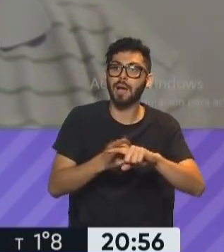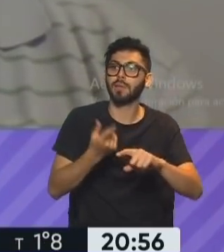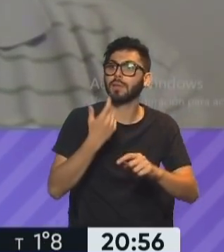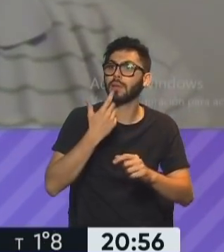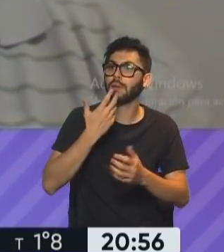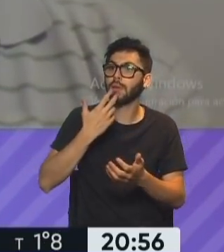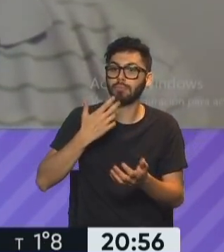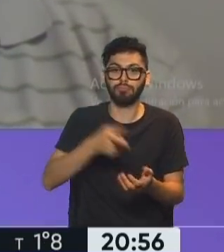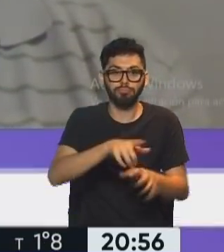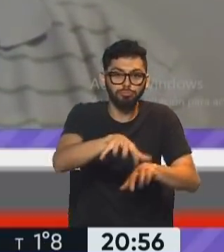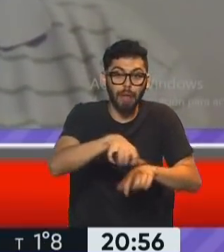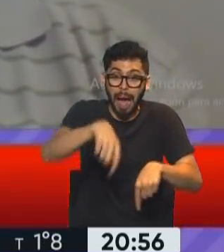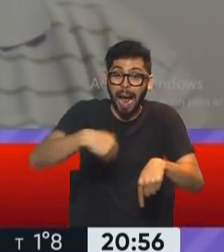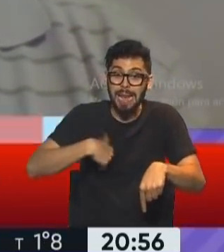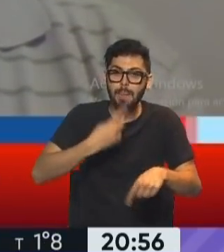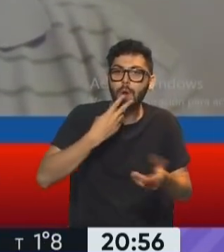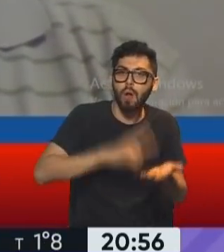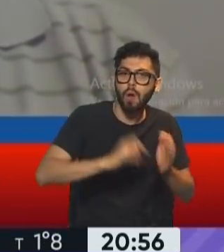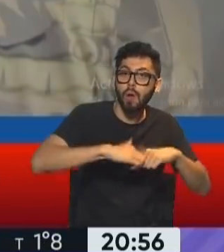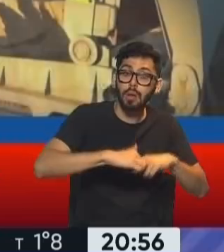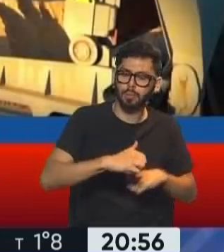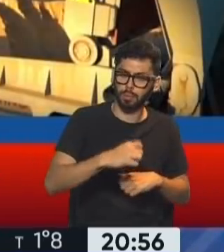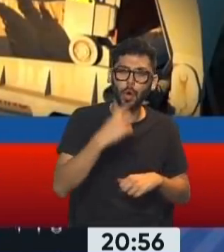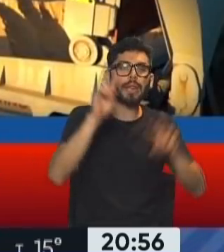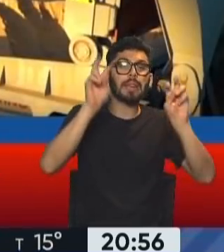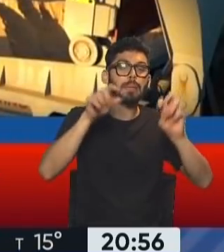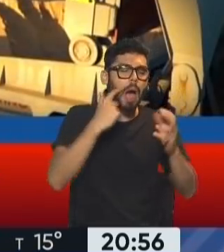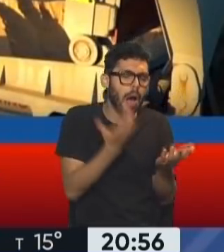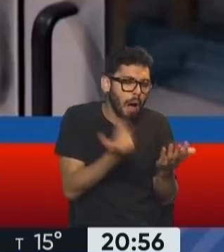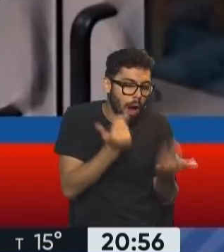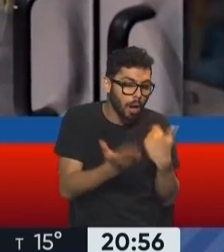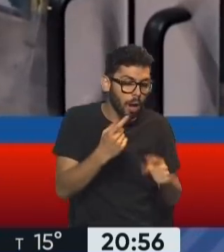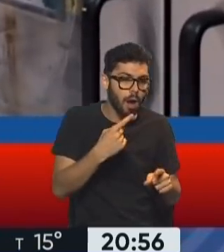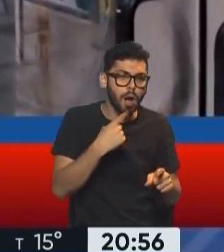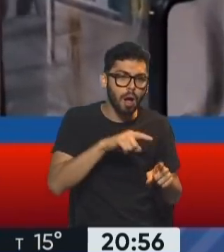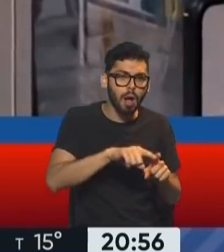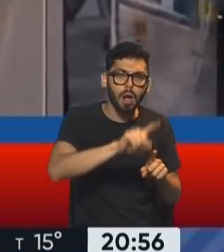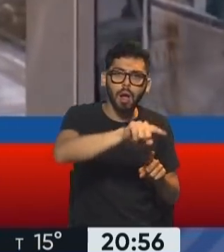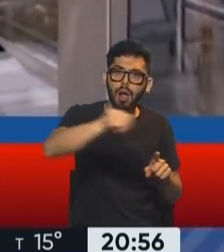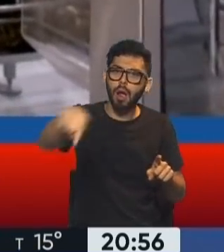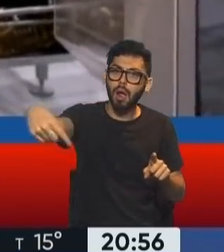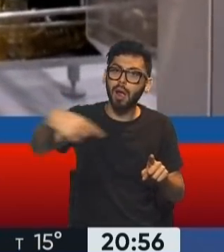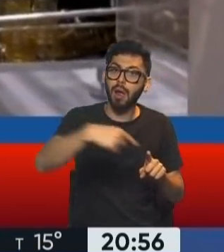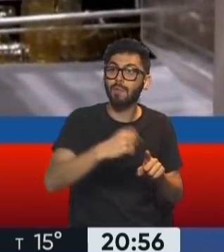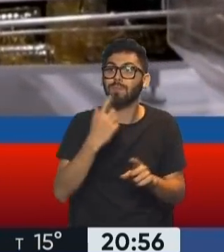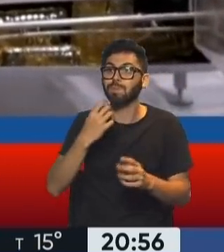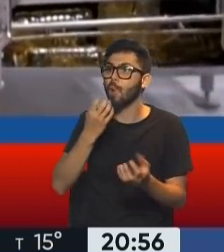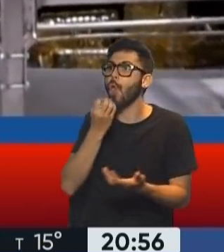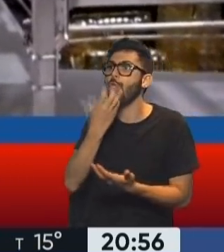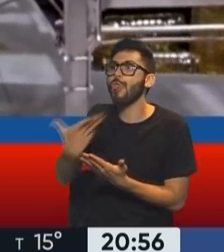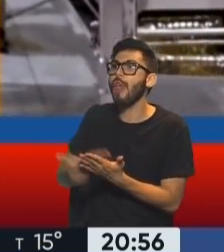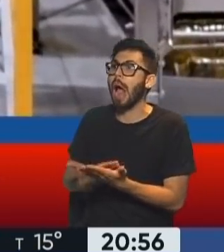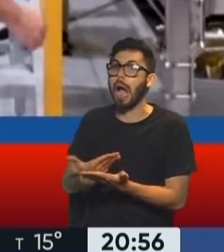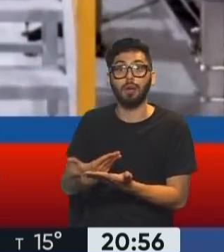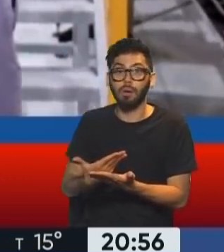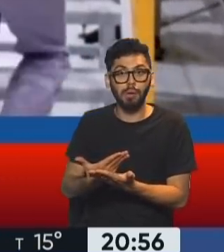nuestro país, ¿no? Porque cuando nos metimos en tema Vicentín, empezamos a entender cómo triangulaban justamente la mercadería para no declararla y para no pagar